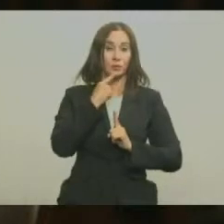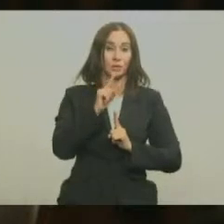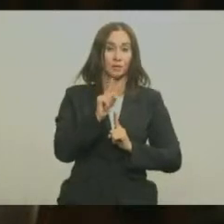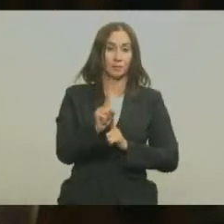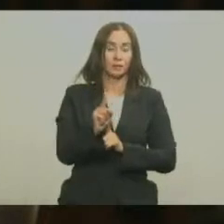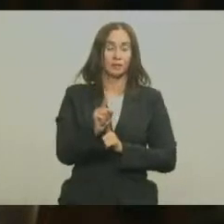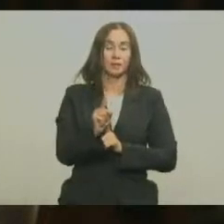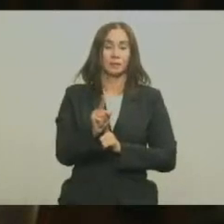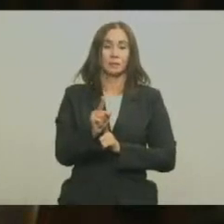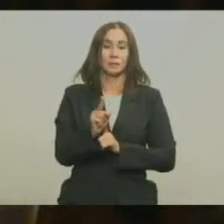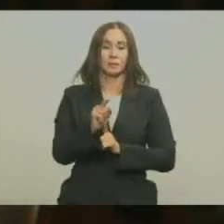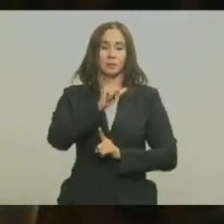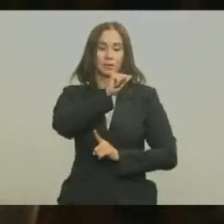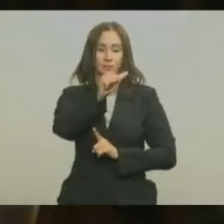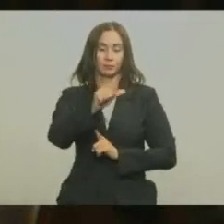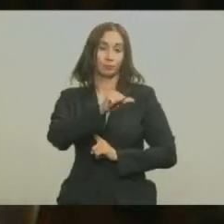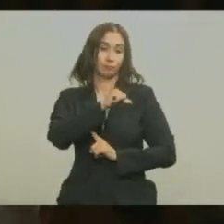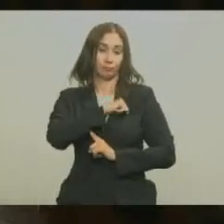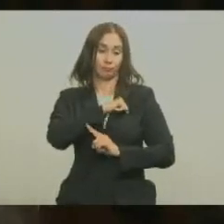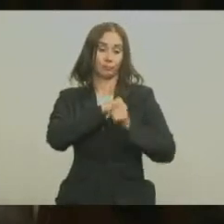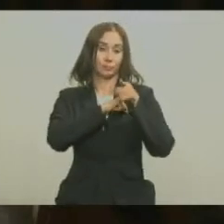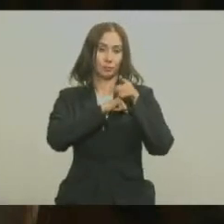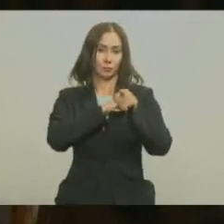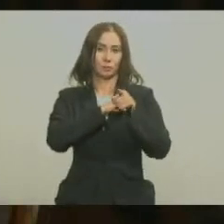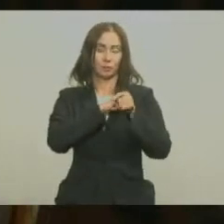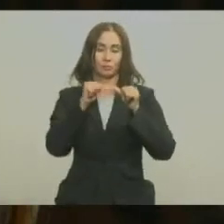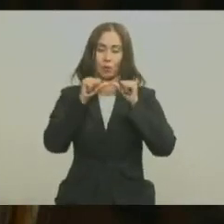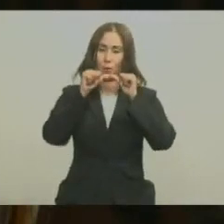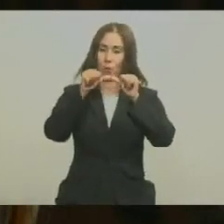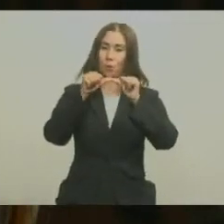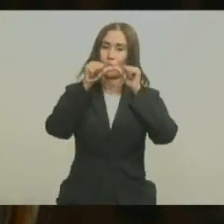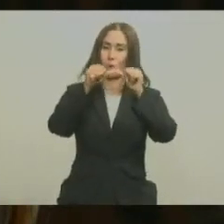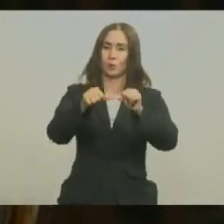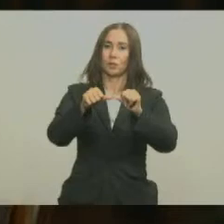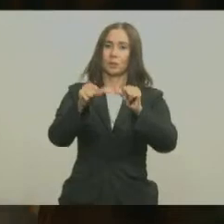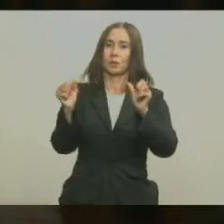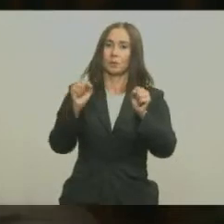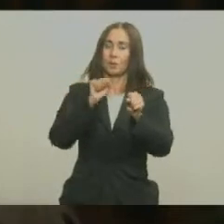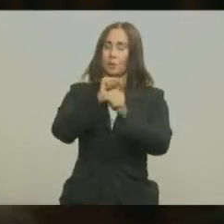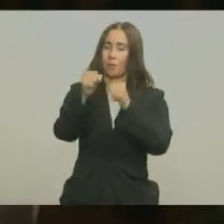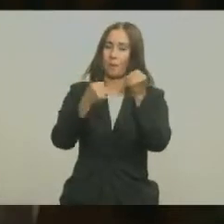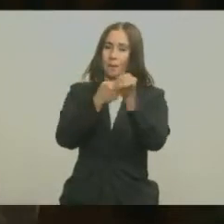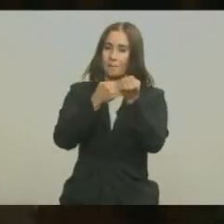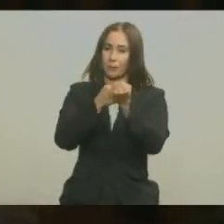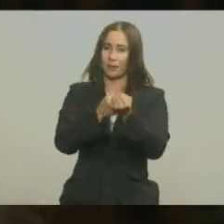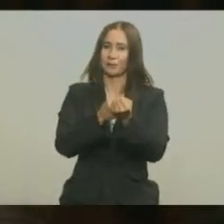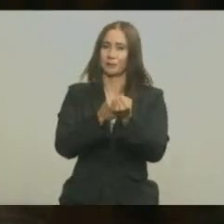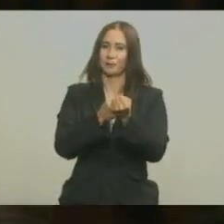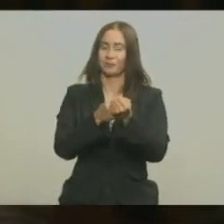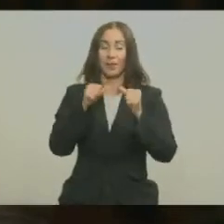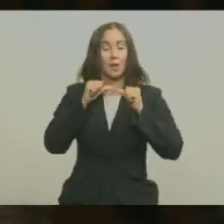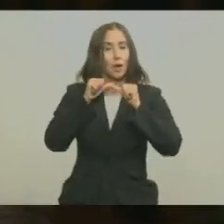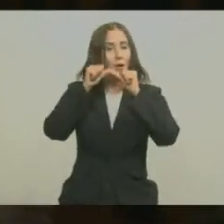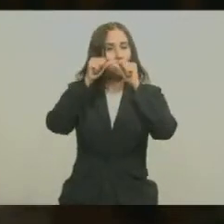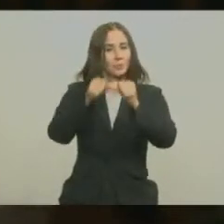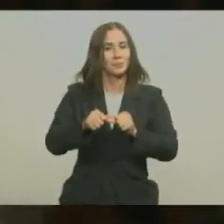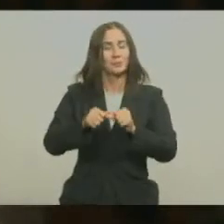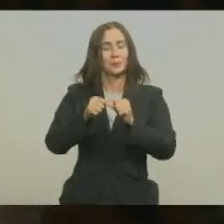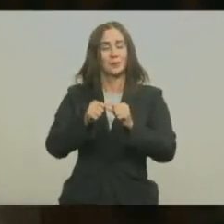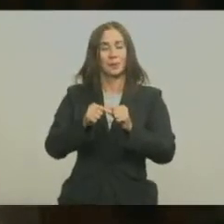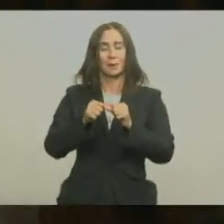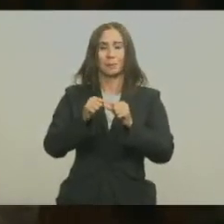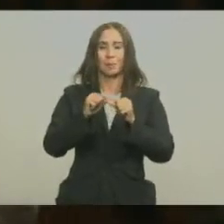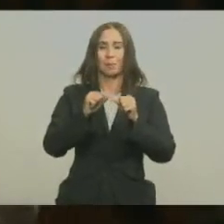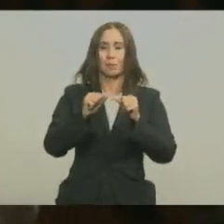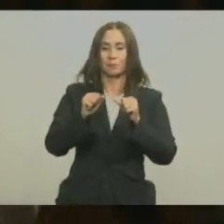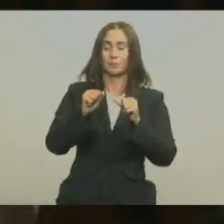que actitudes como esta sigamos multiplicándola, que sigamos haciendo cosas como esta